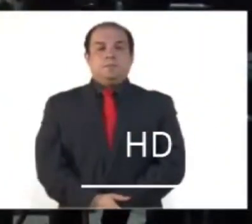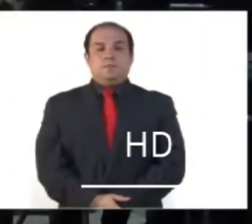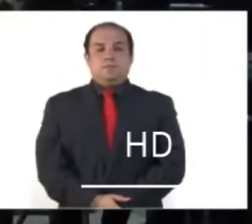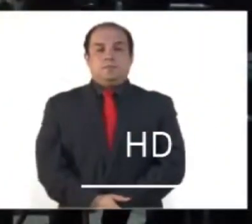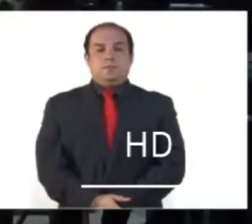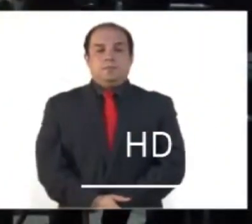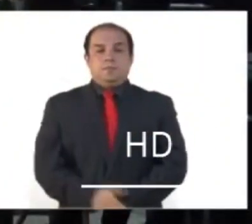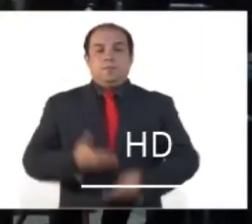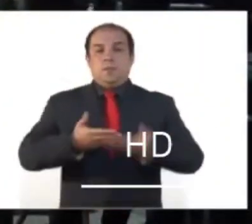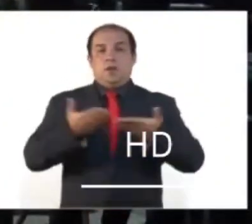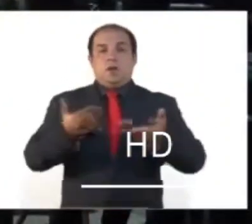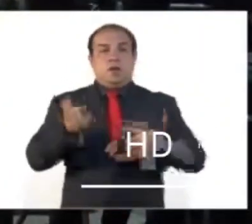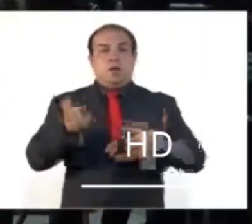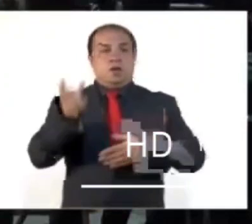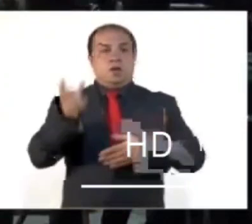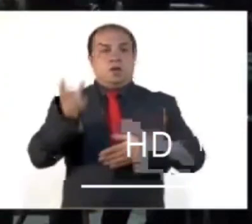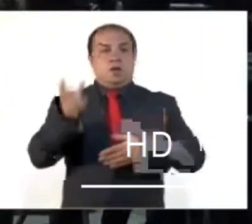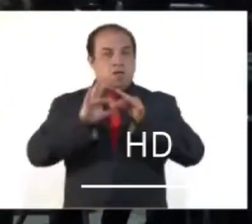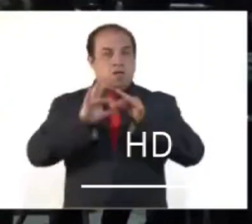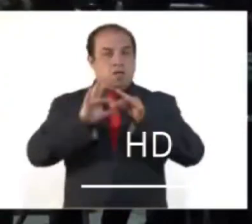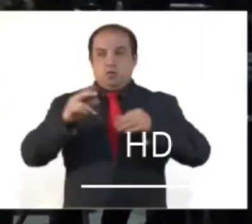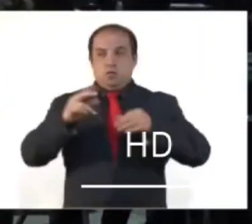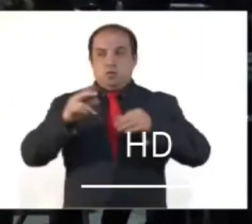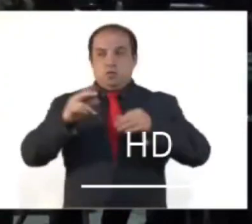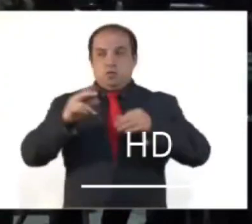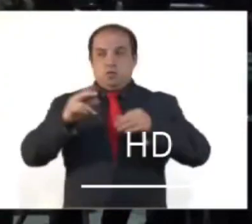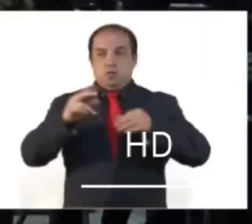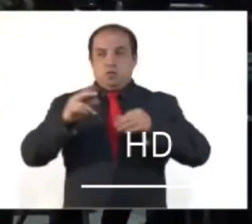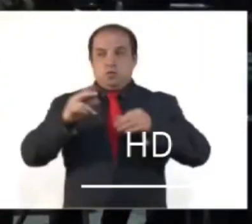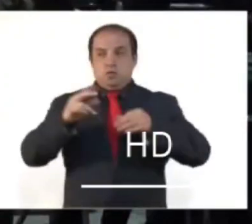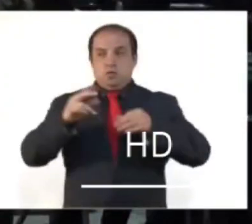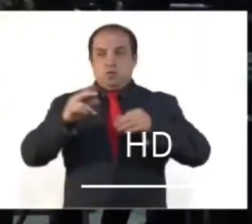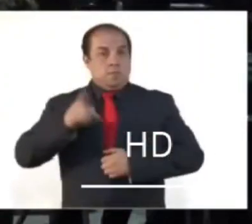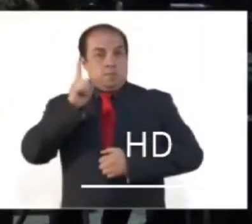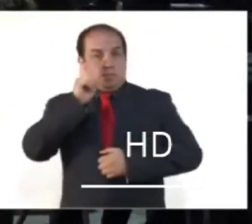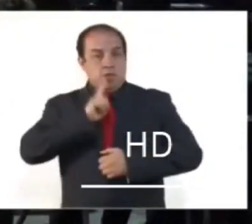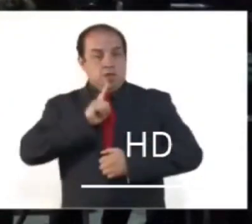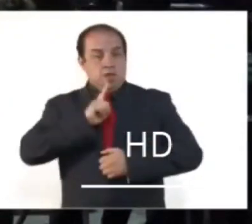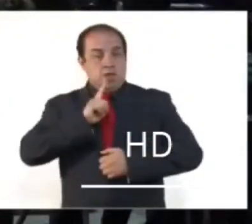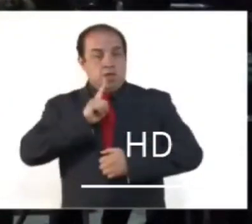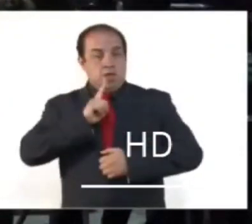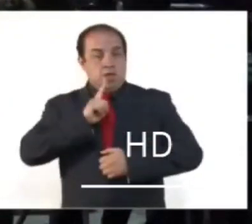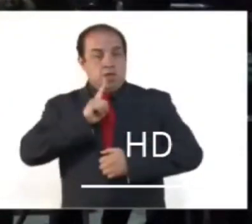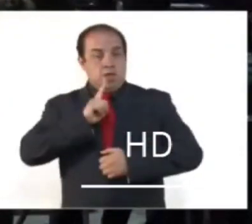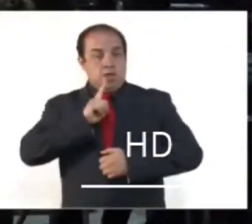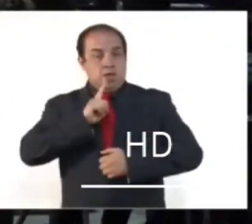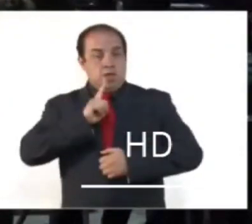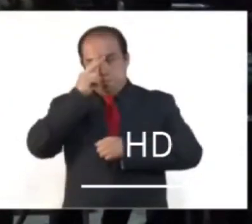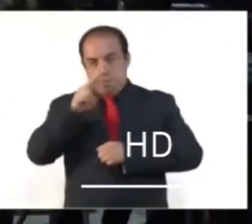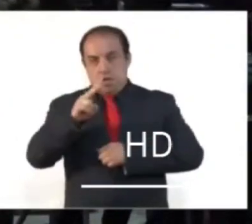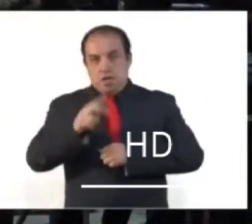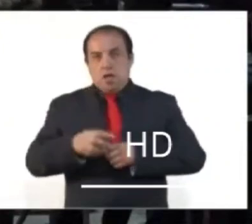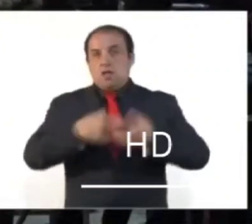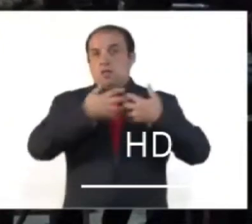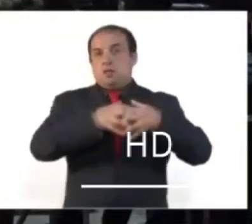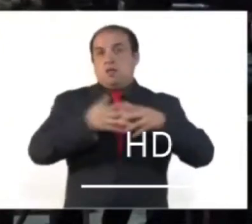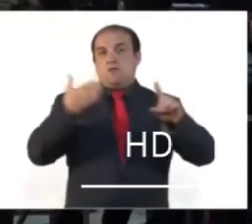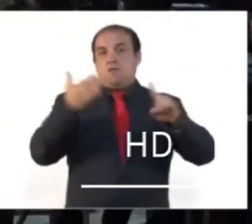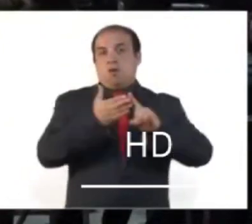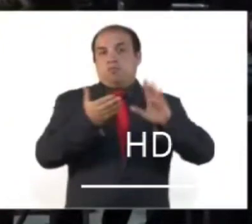Y ahora recibimos la intervención de la presidenta de la Cámara Mexicana de la Industria de la Construcción Ciudad de